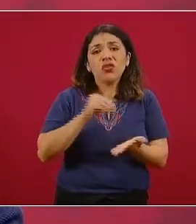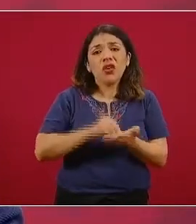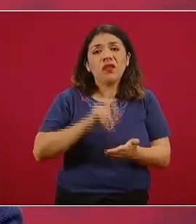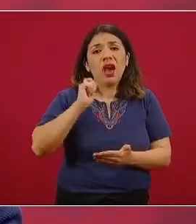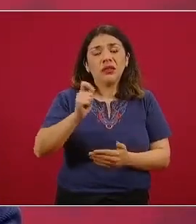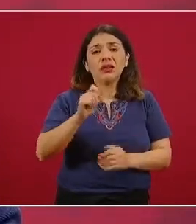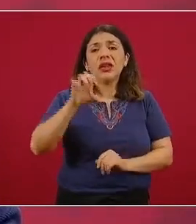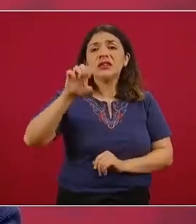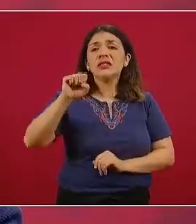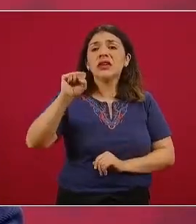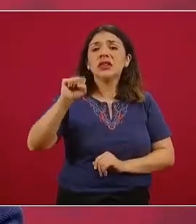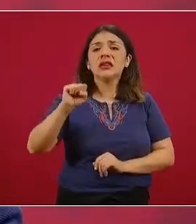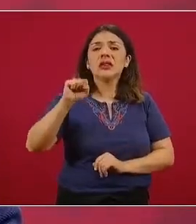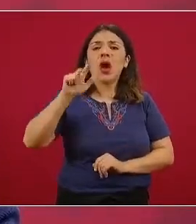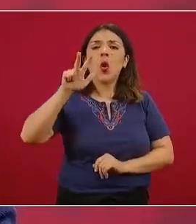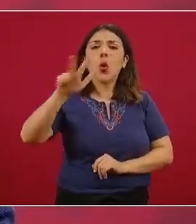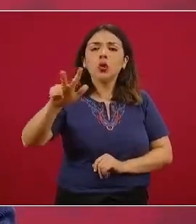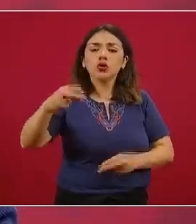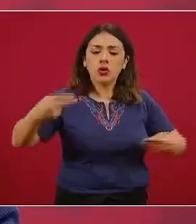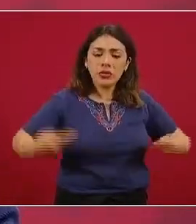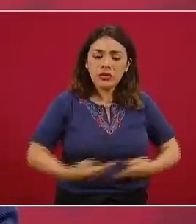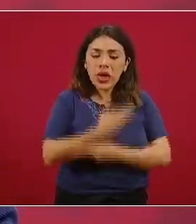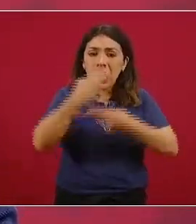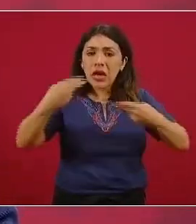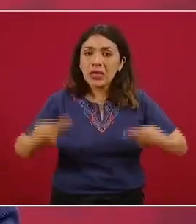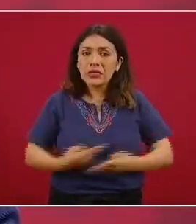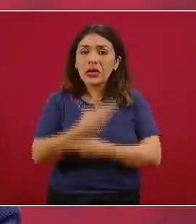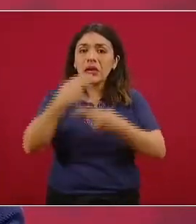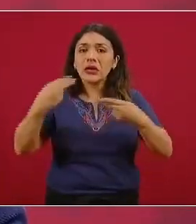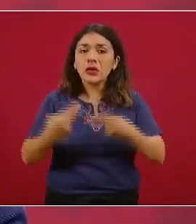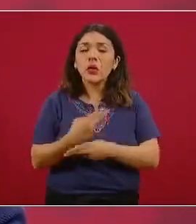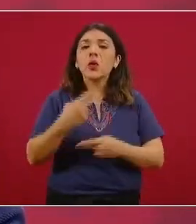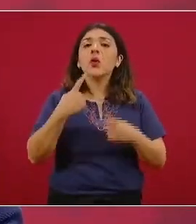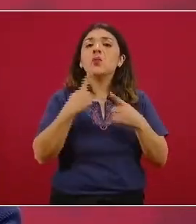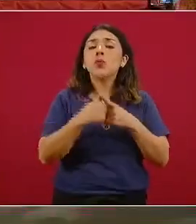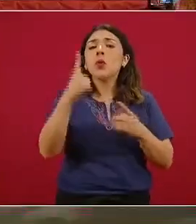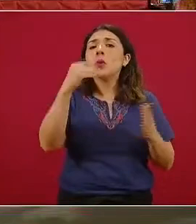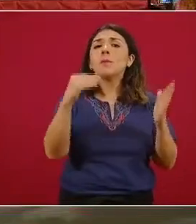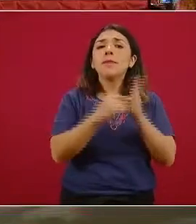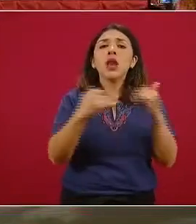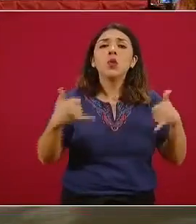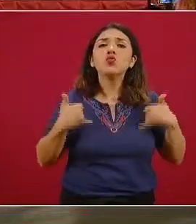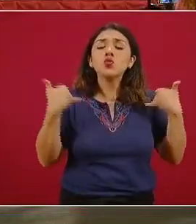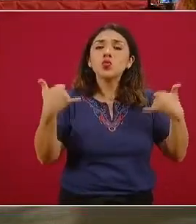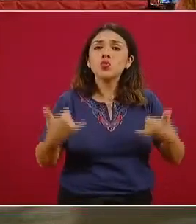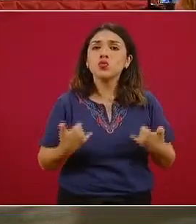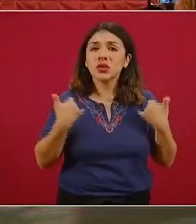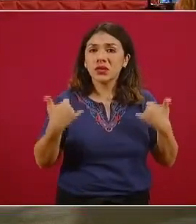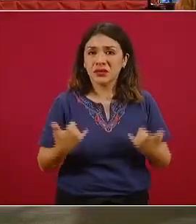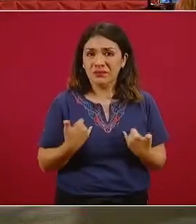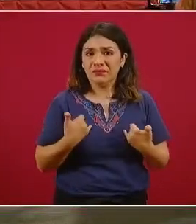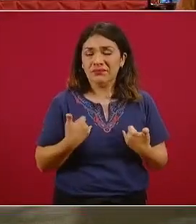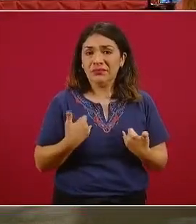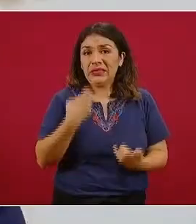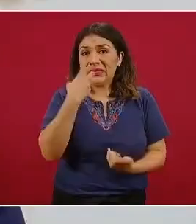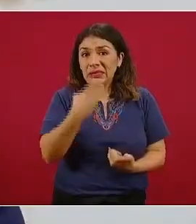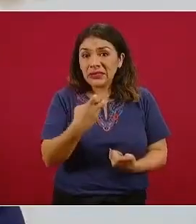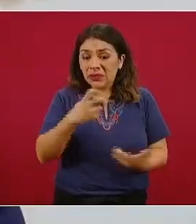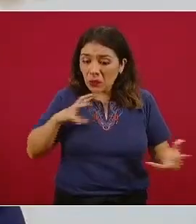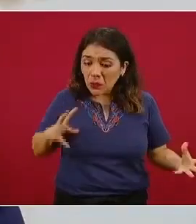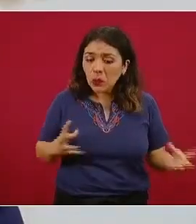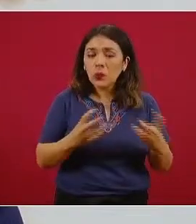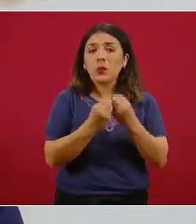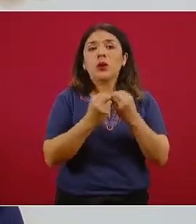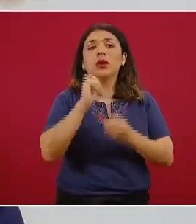tasa de 68 nacimientos por cada 1,000 adolescentes, lo cual hace un total